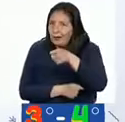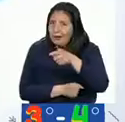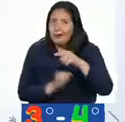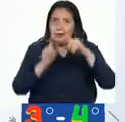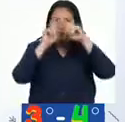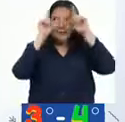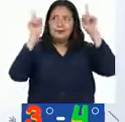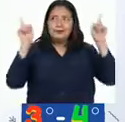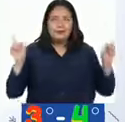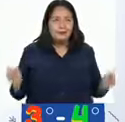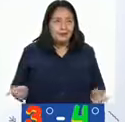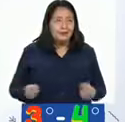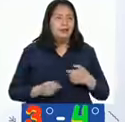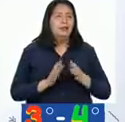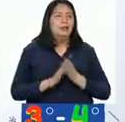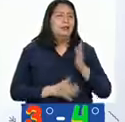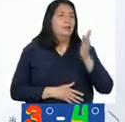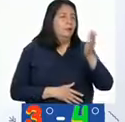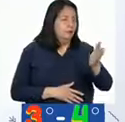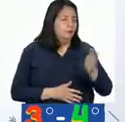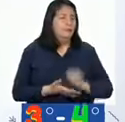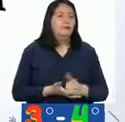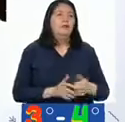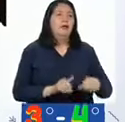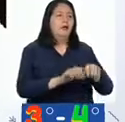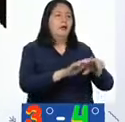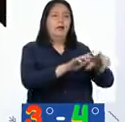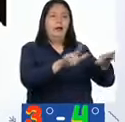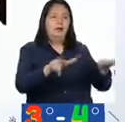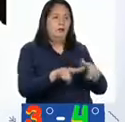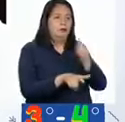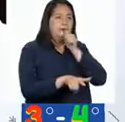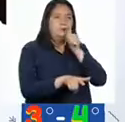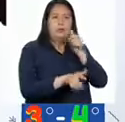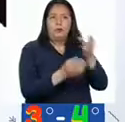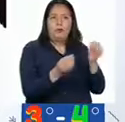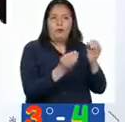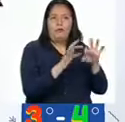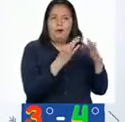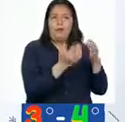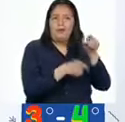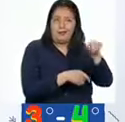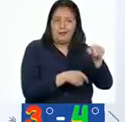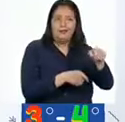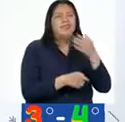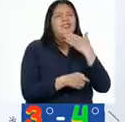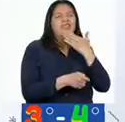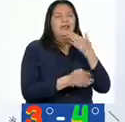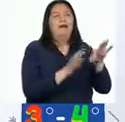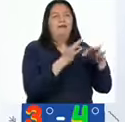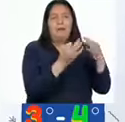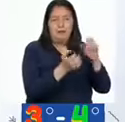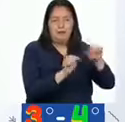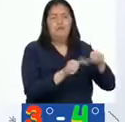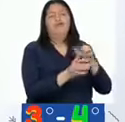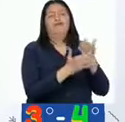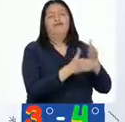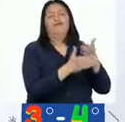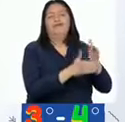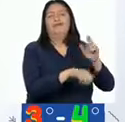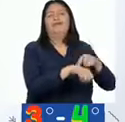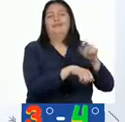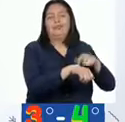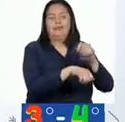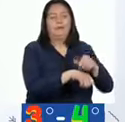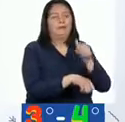esferas? Pablo recorrió la esfera del espacio privado o familiar. Ahí estaban sus familiares con los que podía compartir